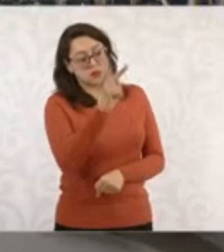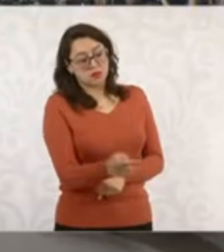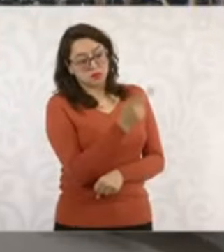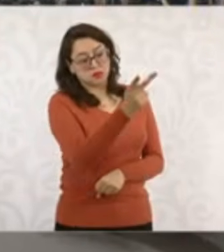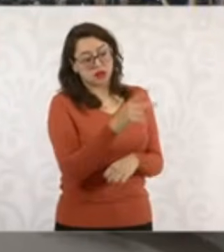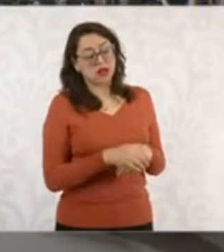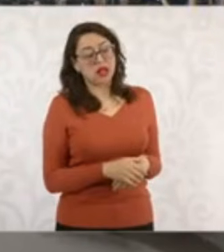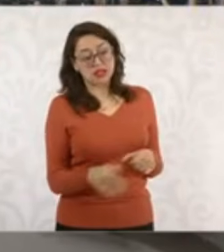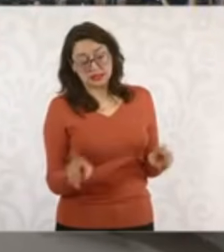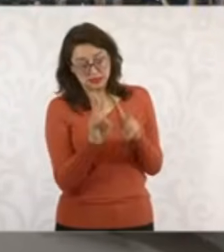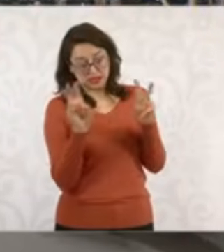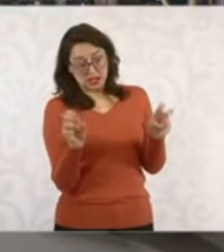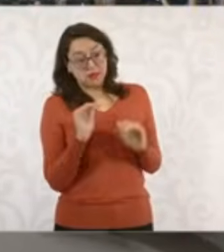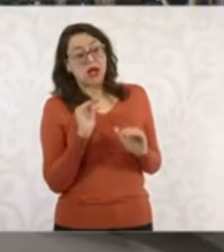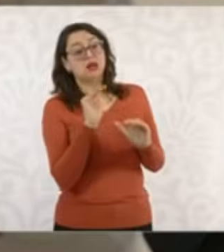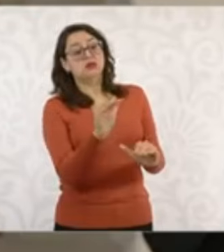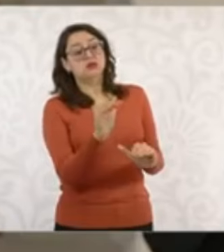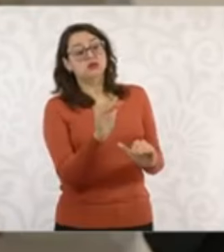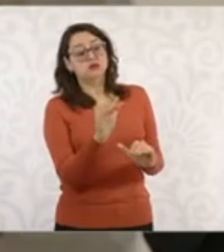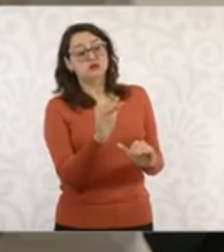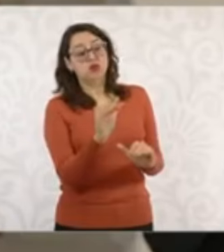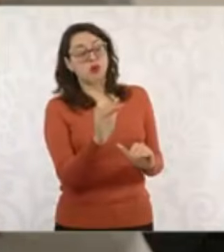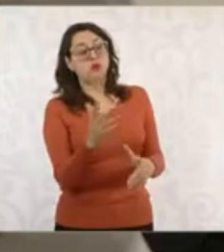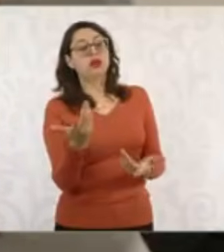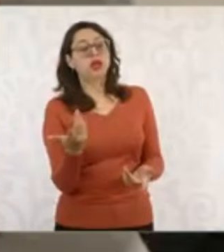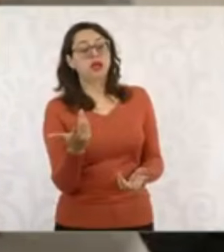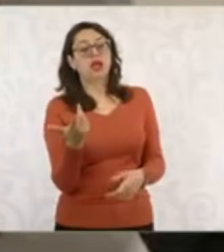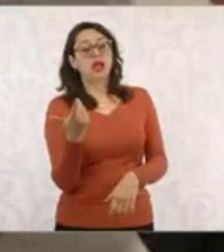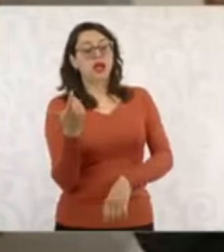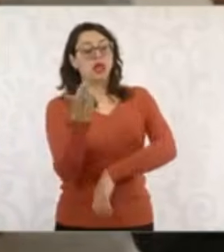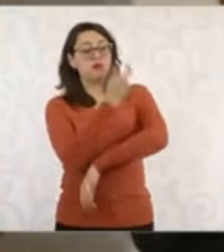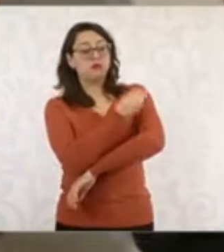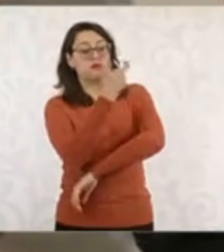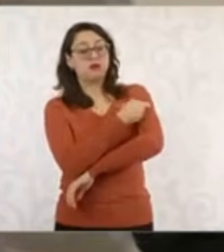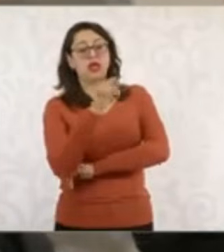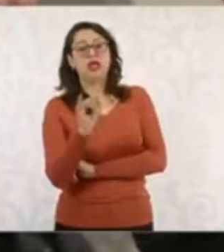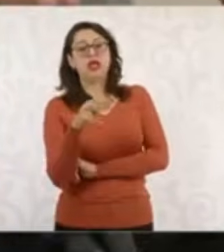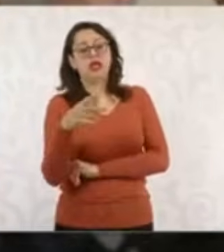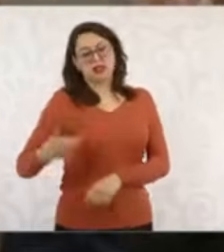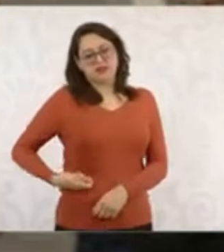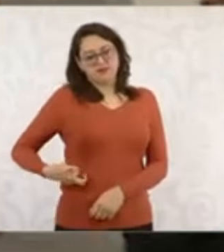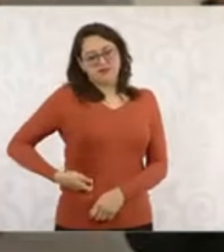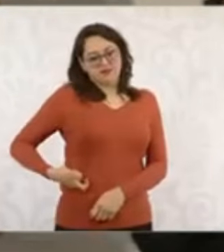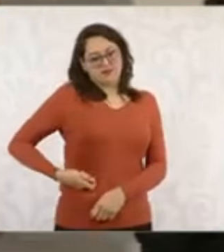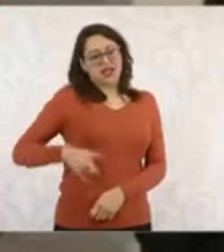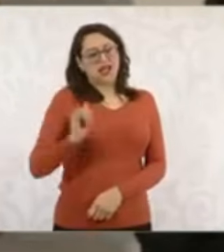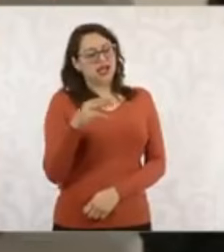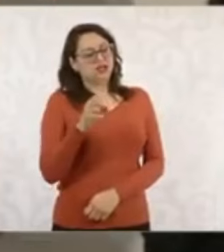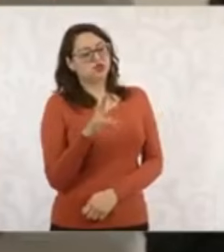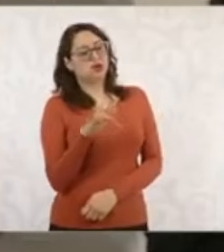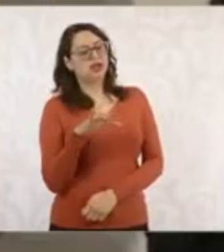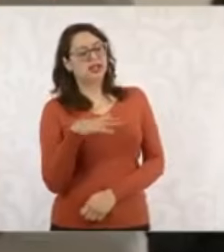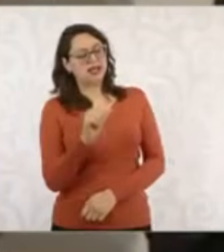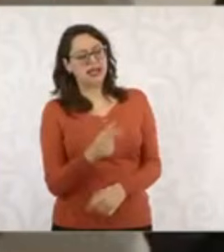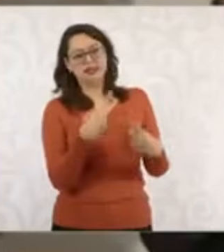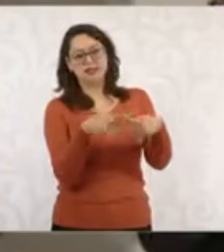están destinando también para adquirir nuevas insulinas, mayores muestras, puesto que surge dudas entre los pacientes de